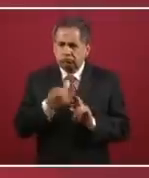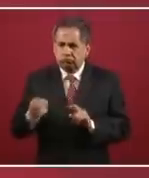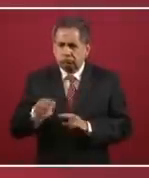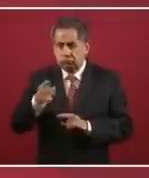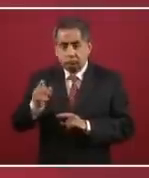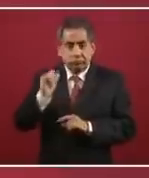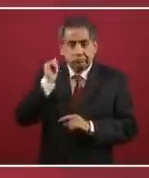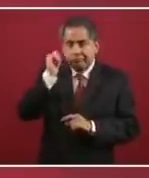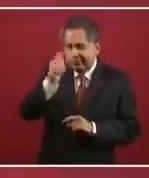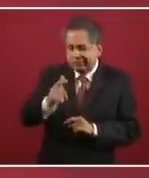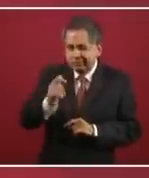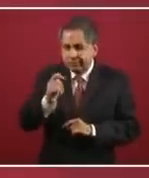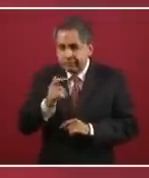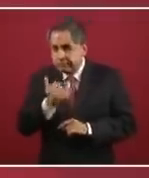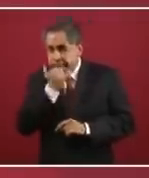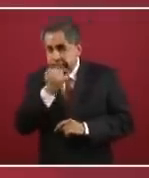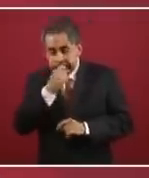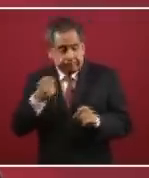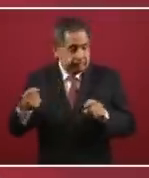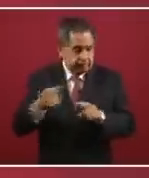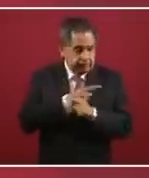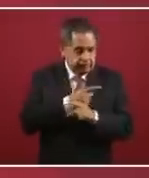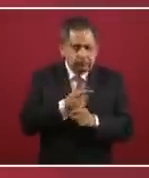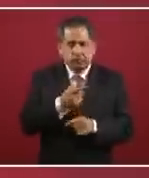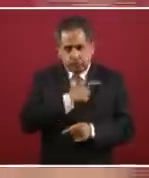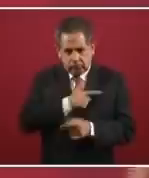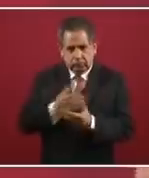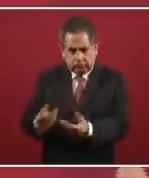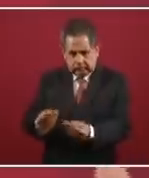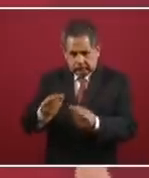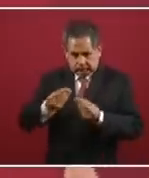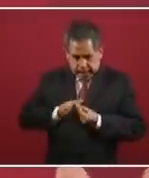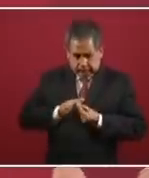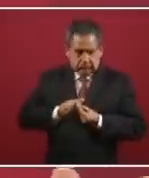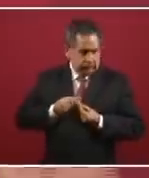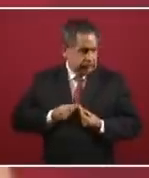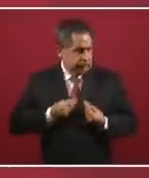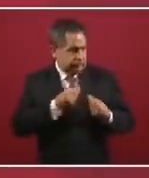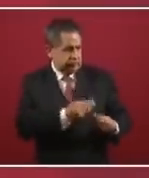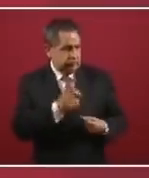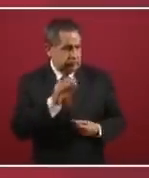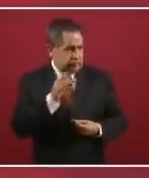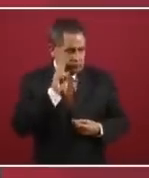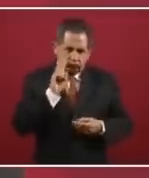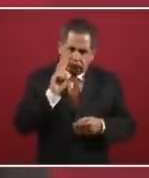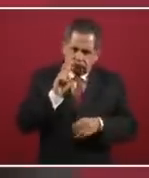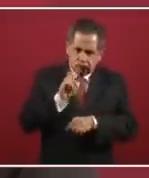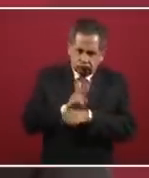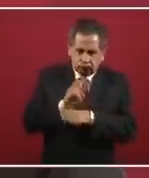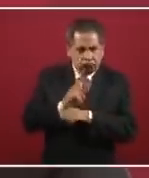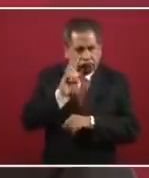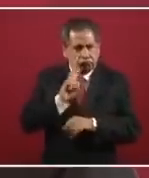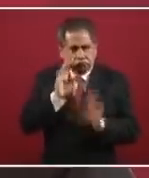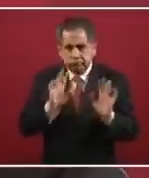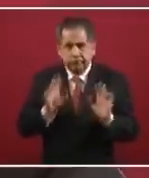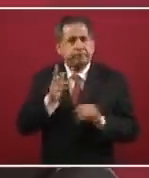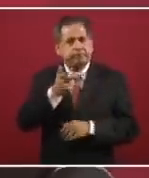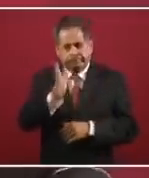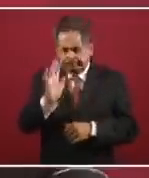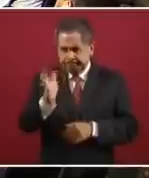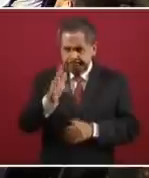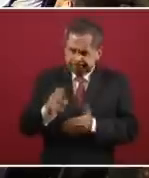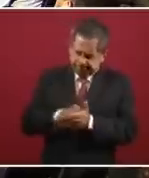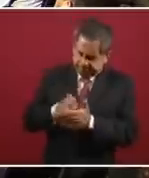tiene conocimiento de algún caso que no sea así, con mucho gusto lo revisamos, se lo transferimos al DIF y lo revisamos de inmediato. Pero se ha hecho un